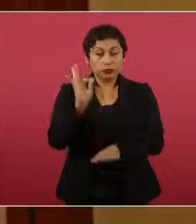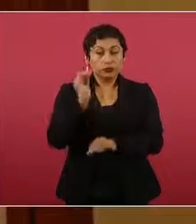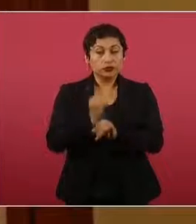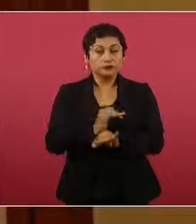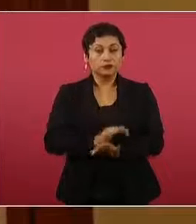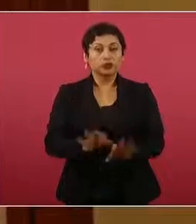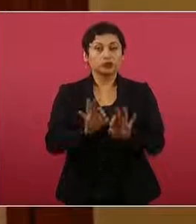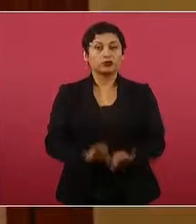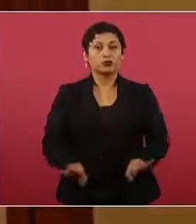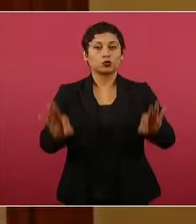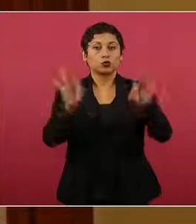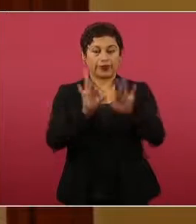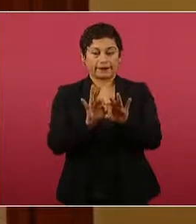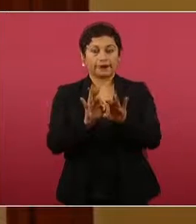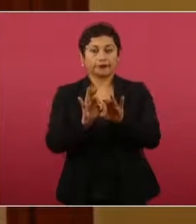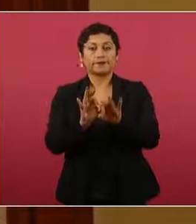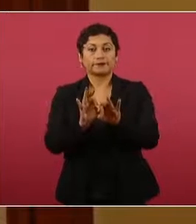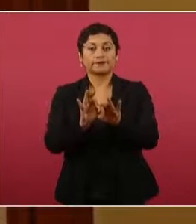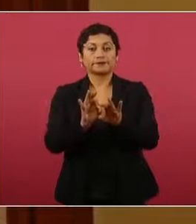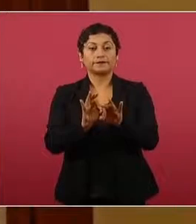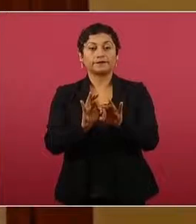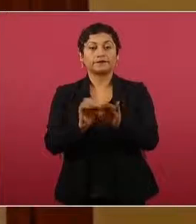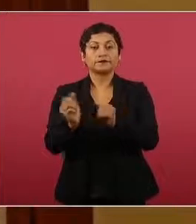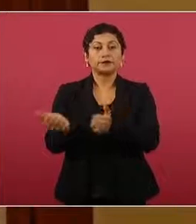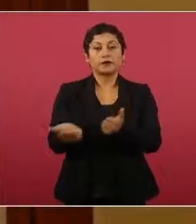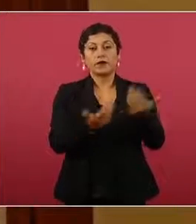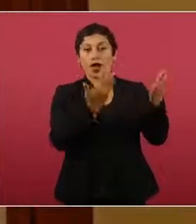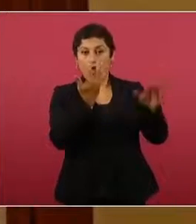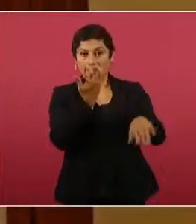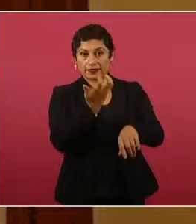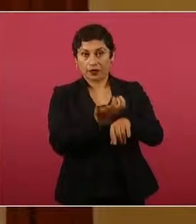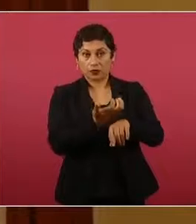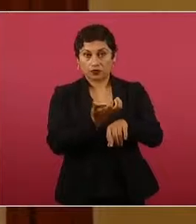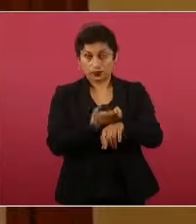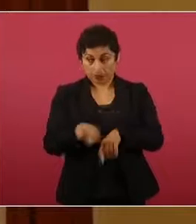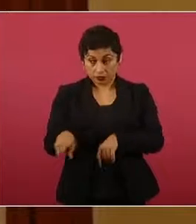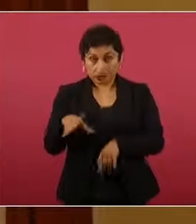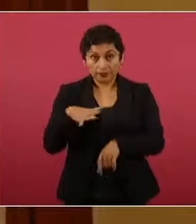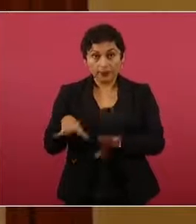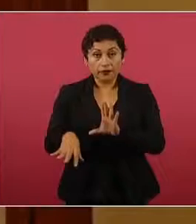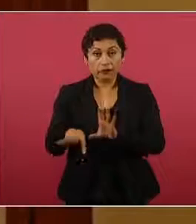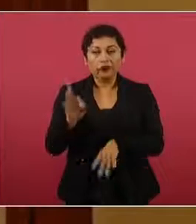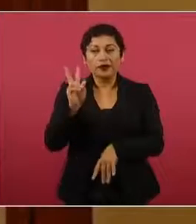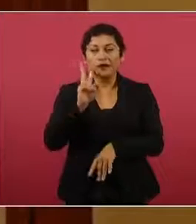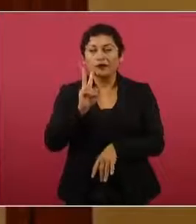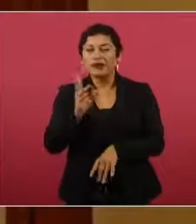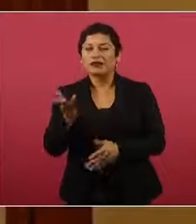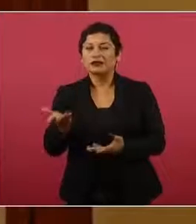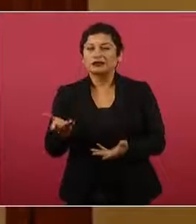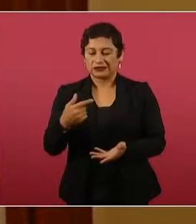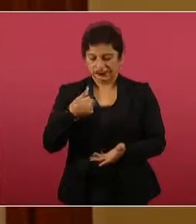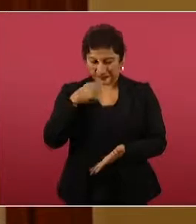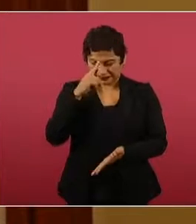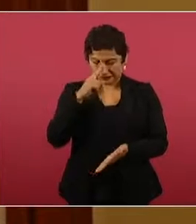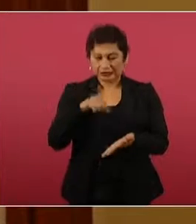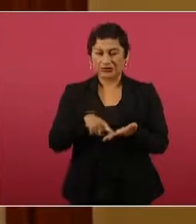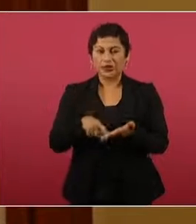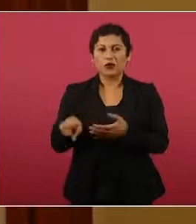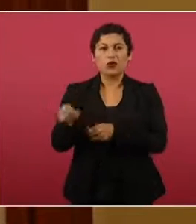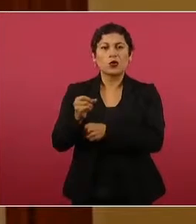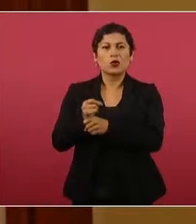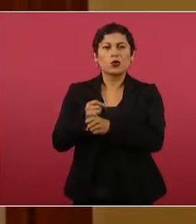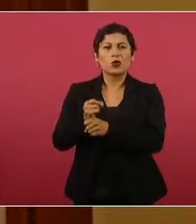a Estados Unidos. A ver si lo tienen. Creo que lo dio a conocer el INEGI.